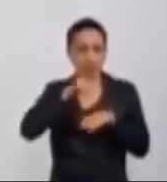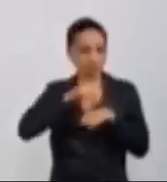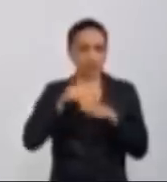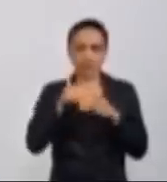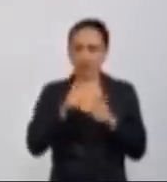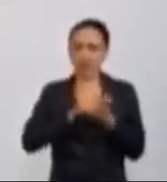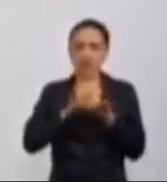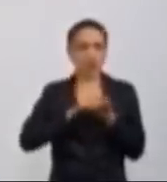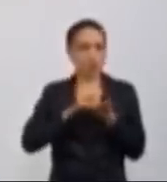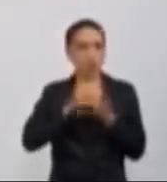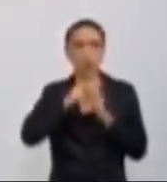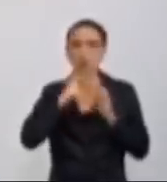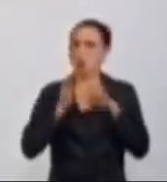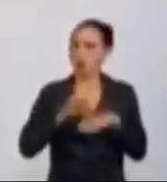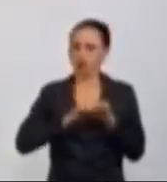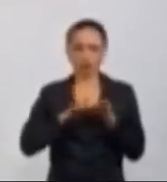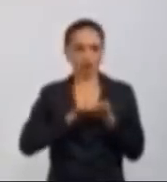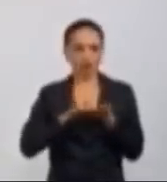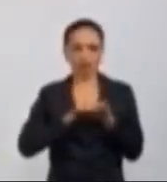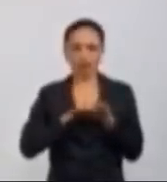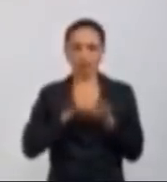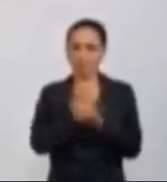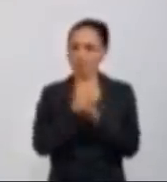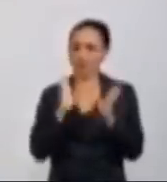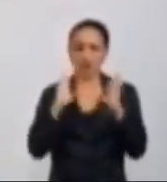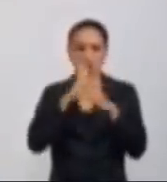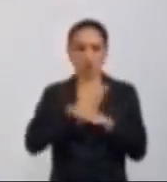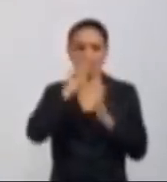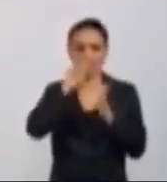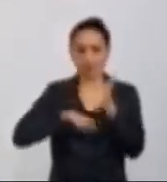presenta peligro para su vida. Y lo firma Ministerio de Salud Pública.